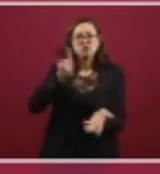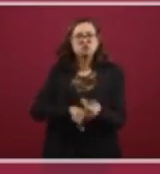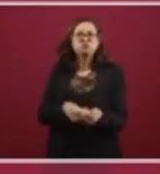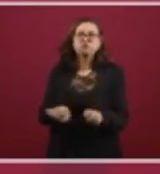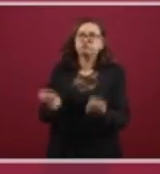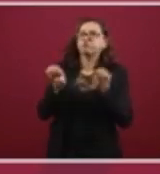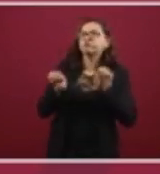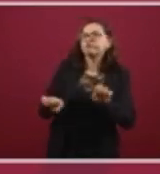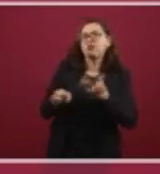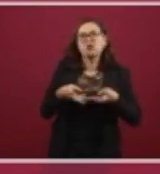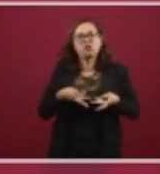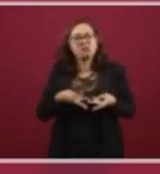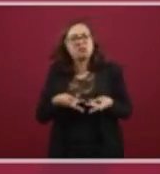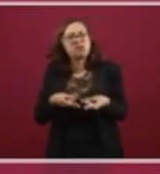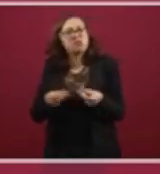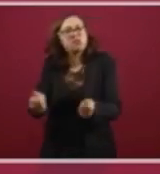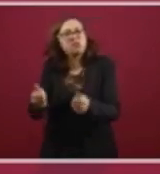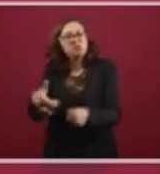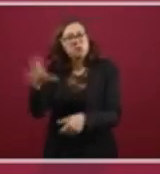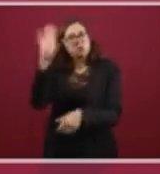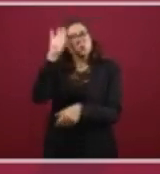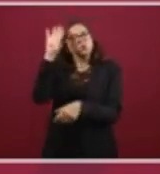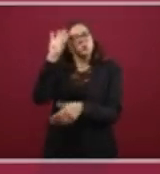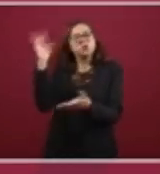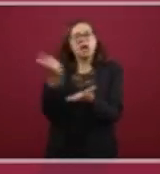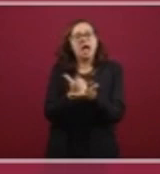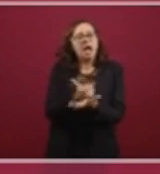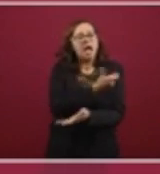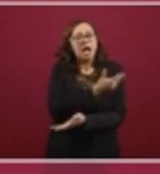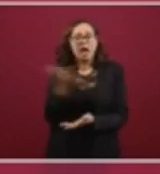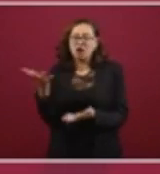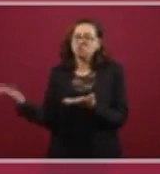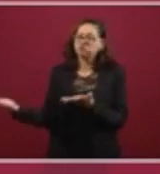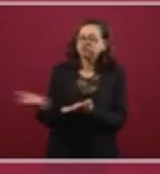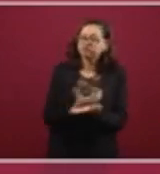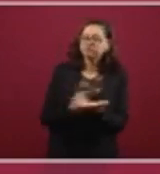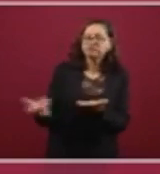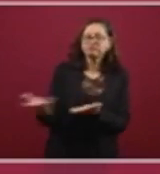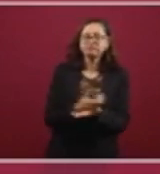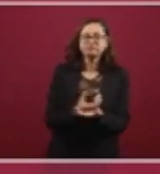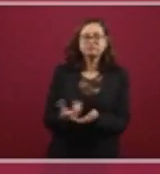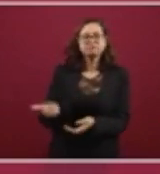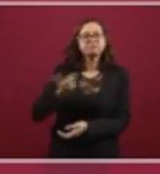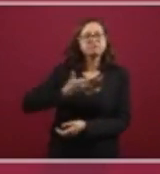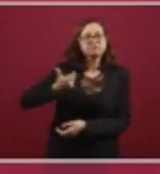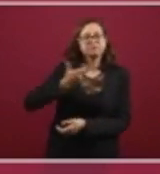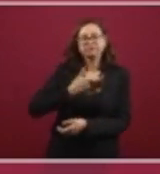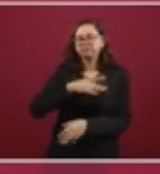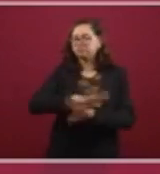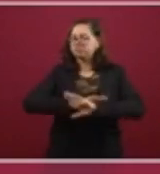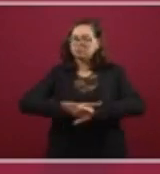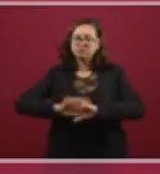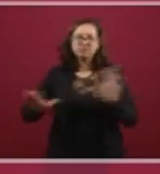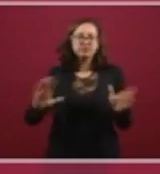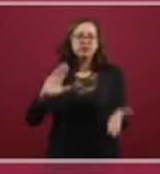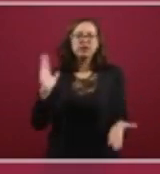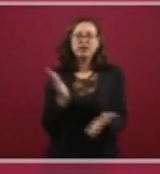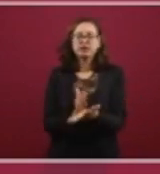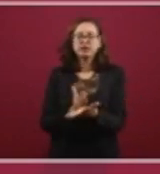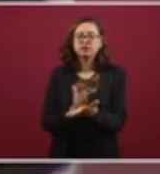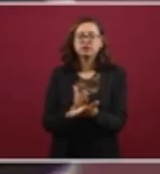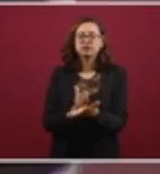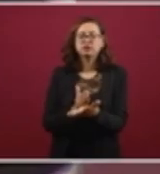Ya no hay los sueldos elevadísimos que existían, ya no